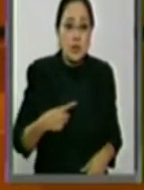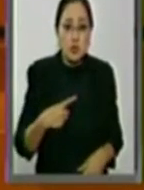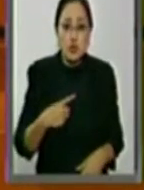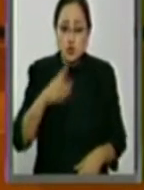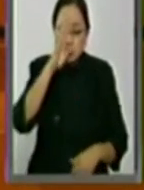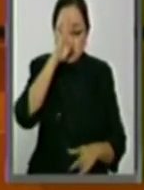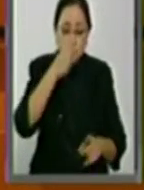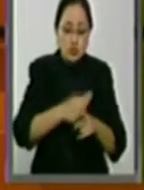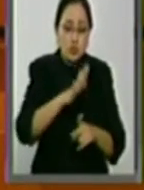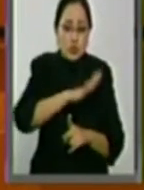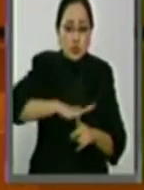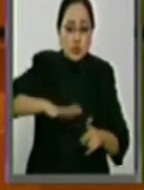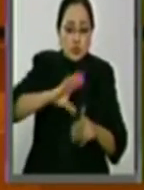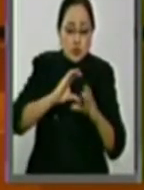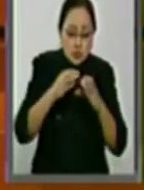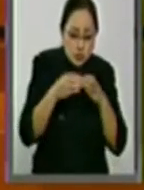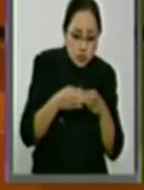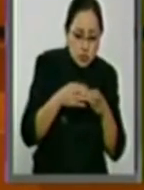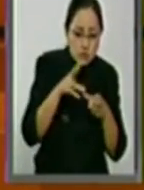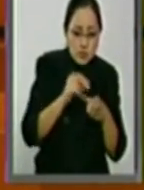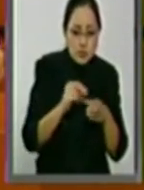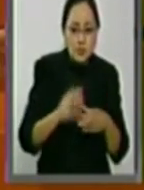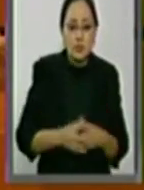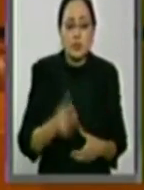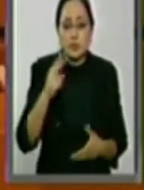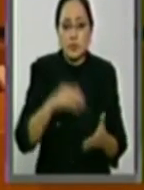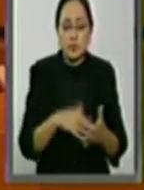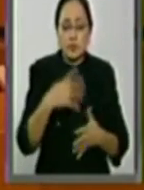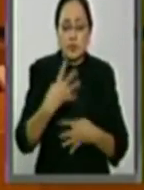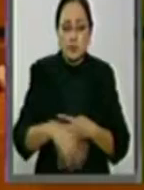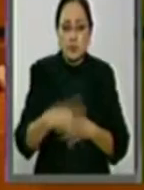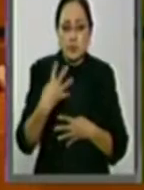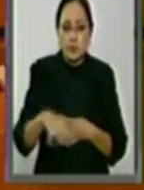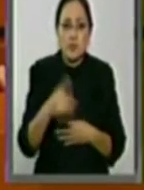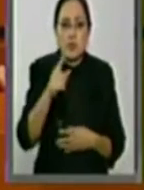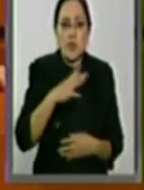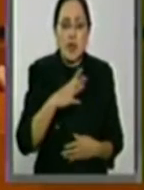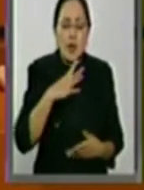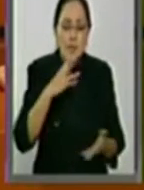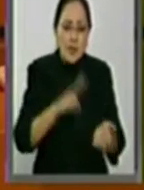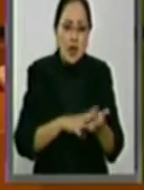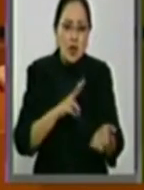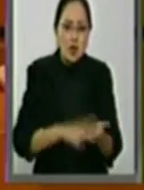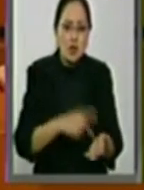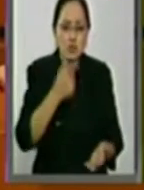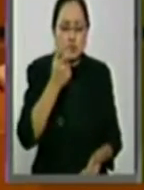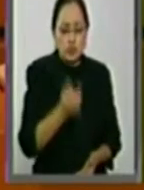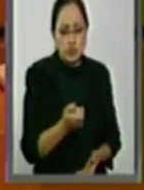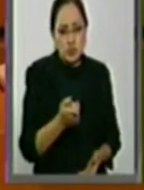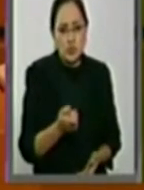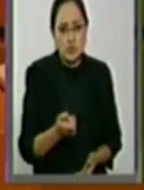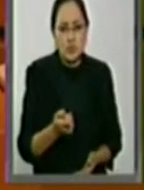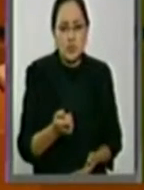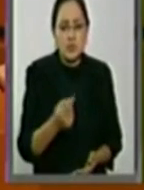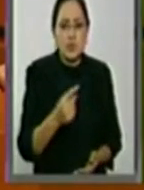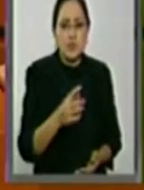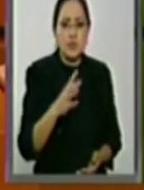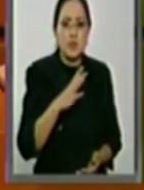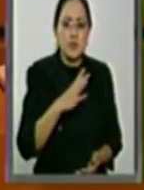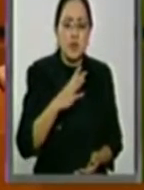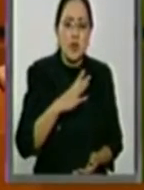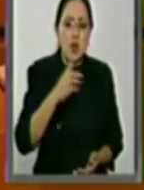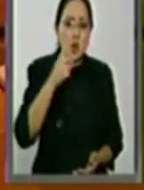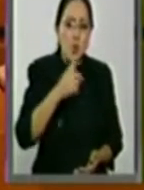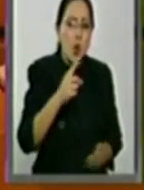interés local. En 2014, en la capital del país, el costo real promedio de llevar un metro cúbico